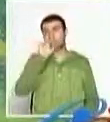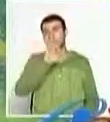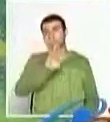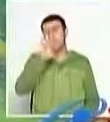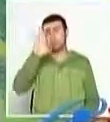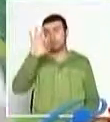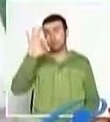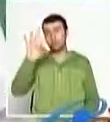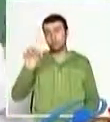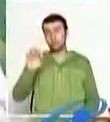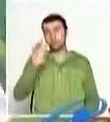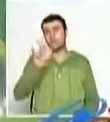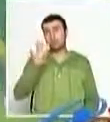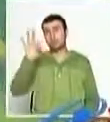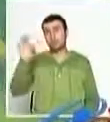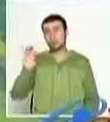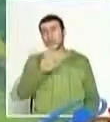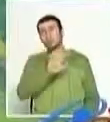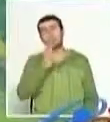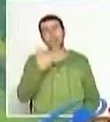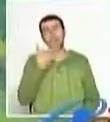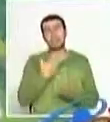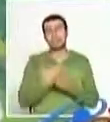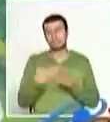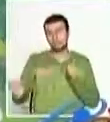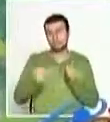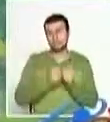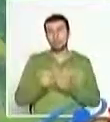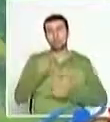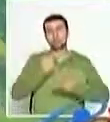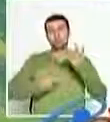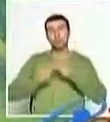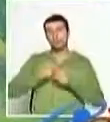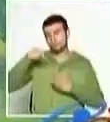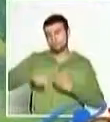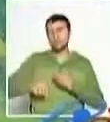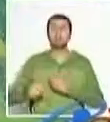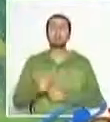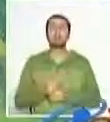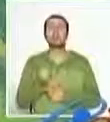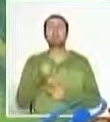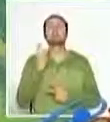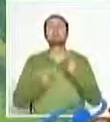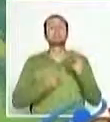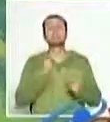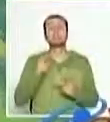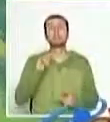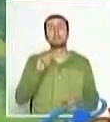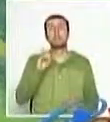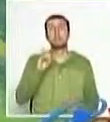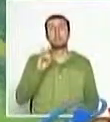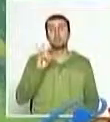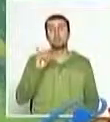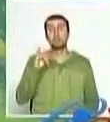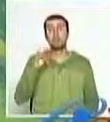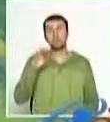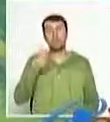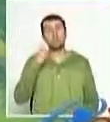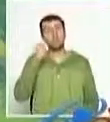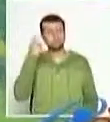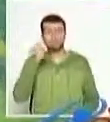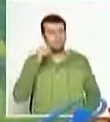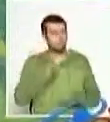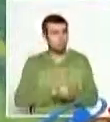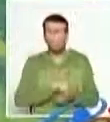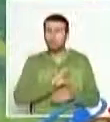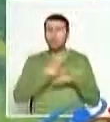880-3848. A todos ustedes muchas gracias por compartir con nosotros este espacio. Nos pueden visitar en YouTube buscando Jorge Enrique Rojas Quiseno, donde están grabados